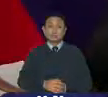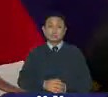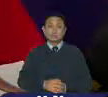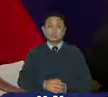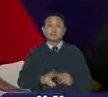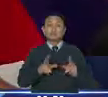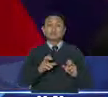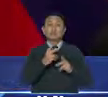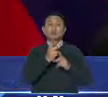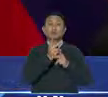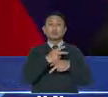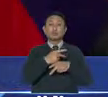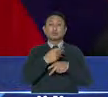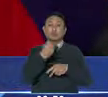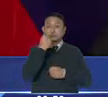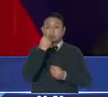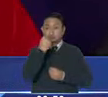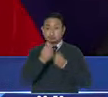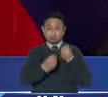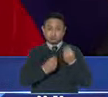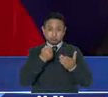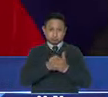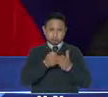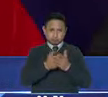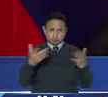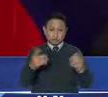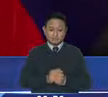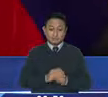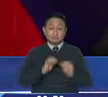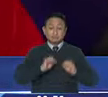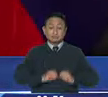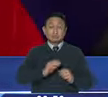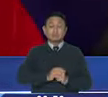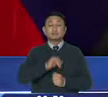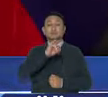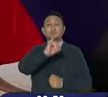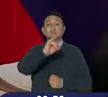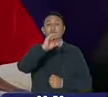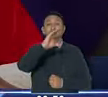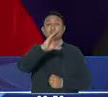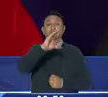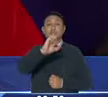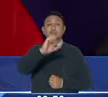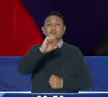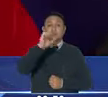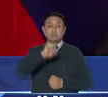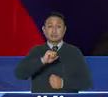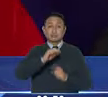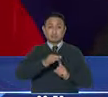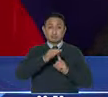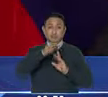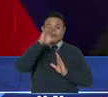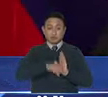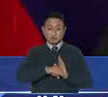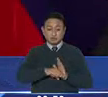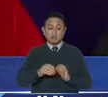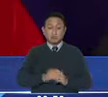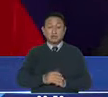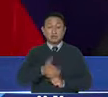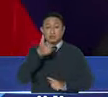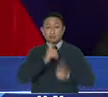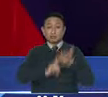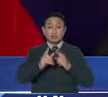a productos de consumo masivo, rebajaremos el impuesto a los consumos especiales, a bebidas no alcohólicas